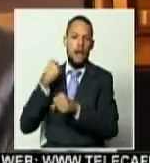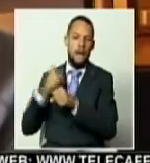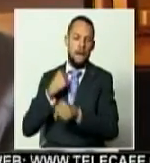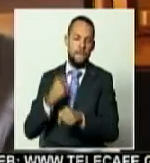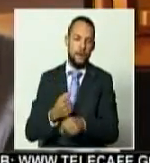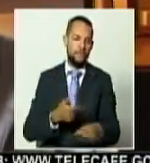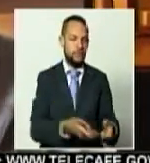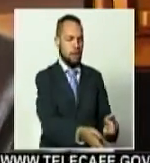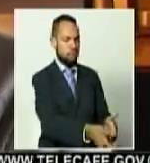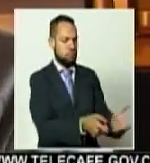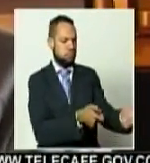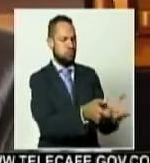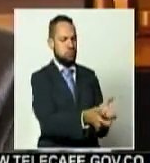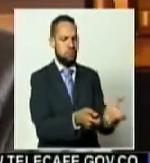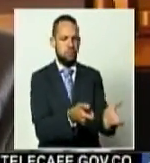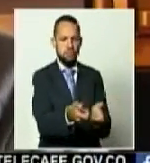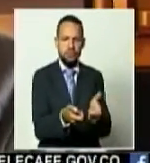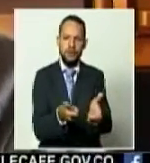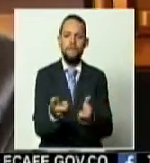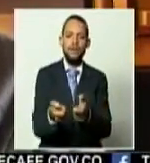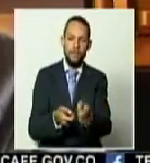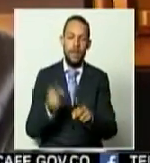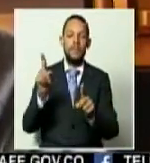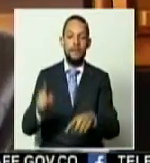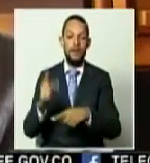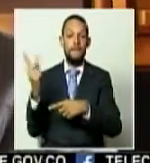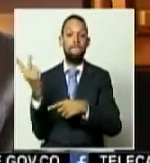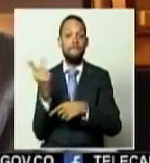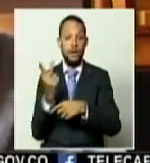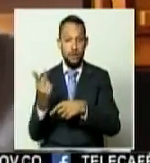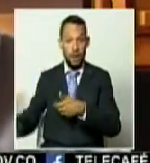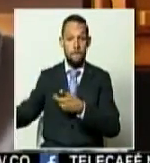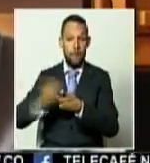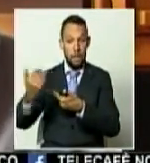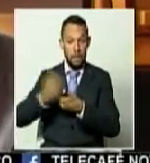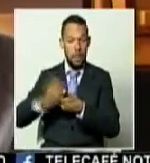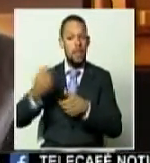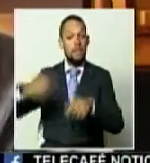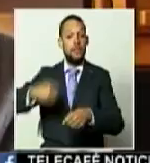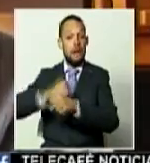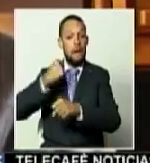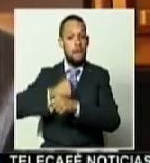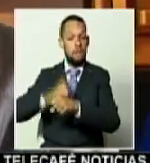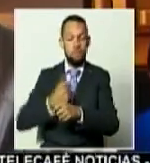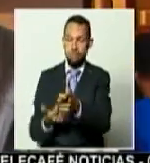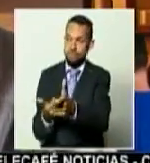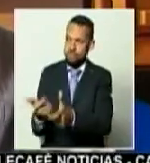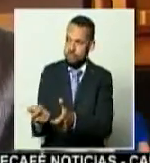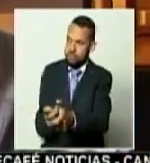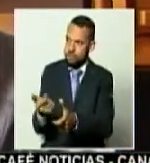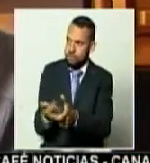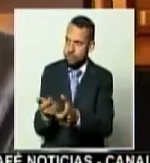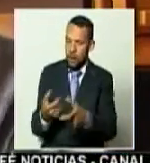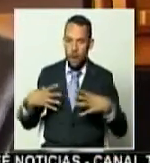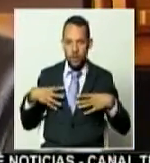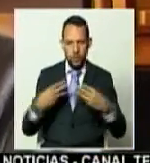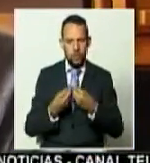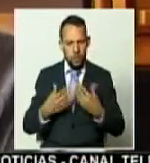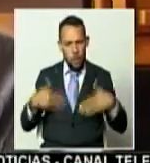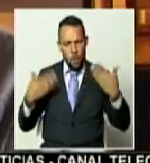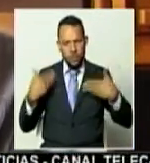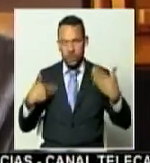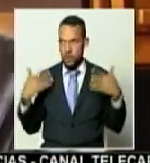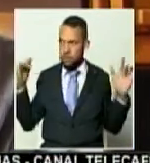cafetera. Por supuesto, han venido también del vecino país de Venezuela a recolectar la cosecha, pero en esencia, pues, los colombianos se han movilizado